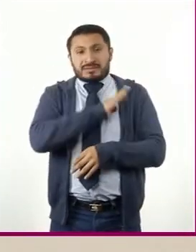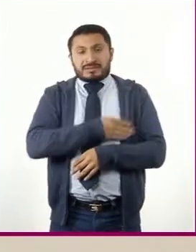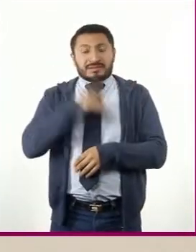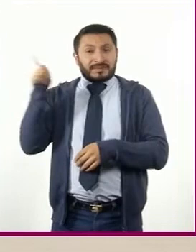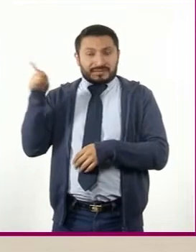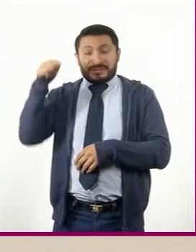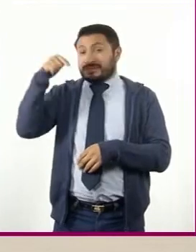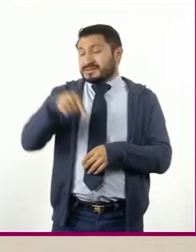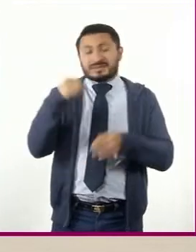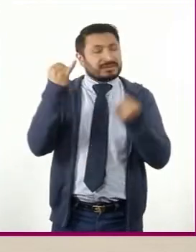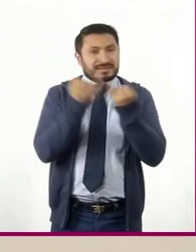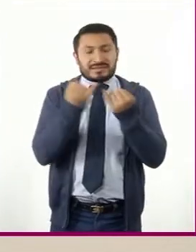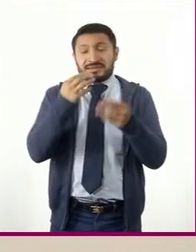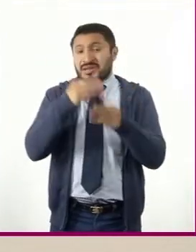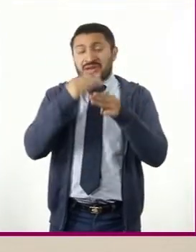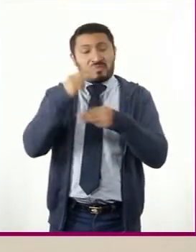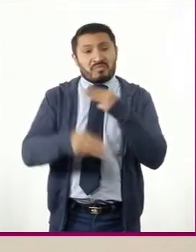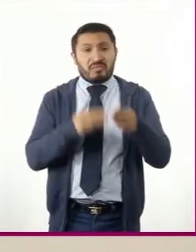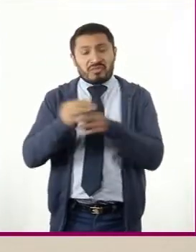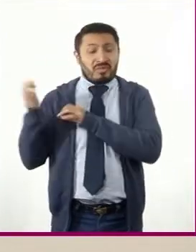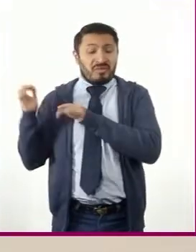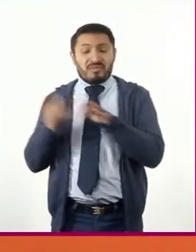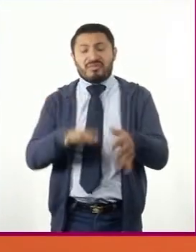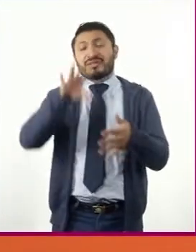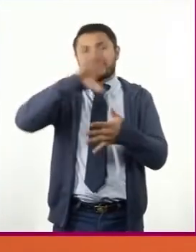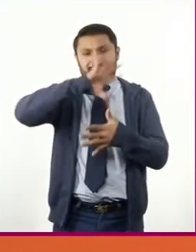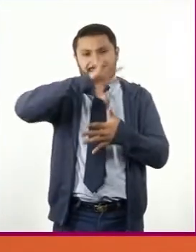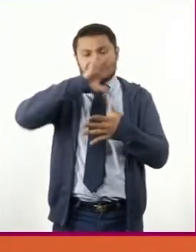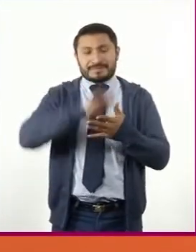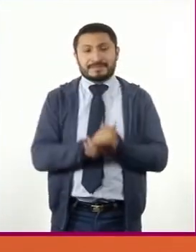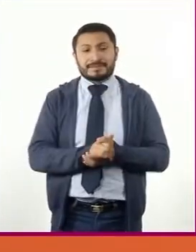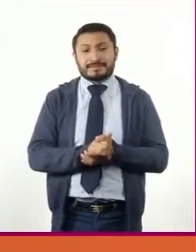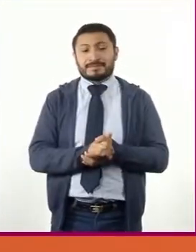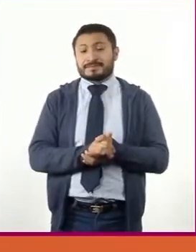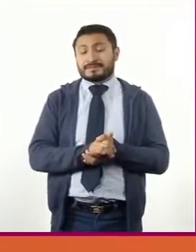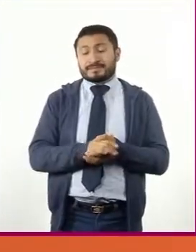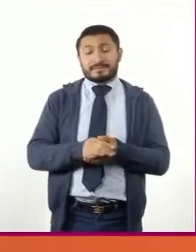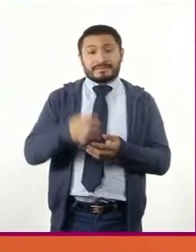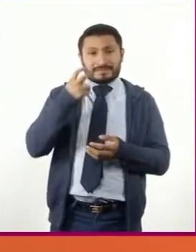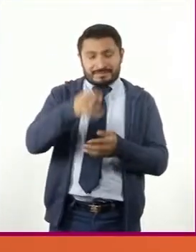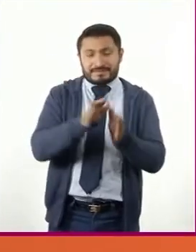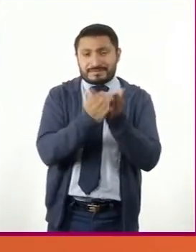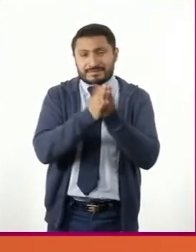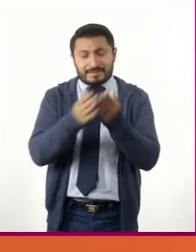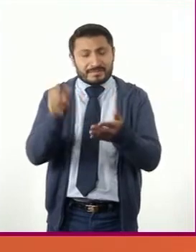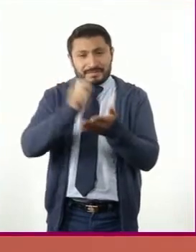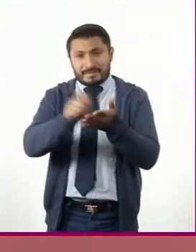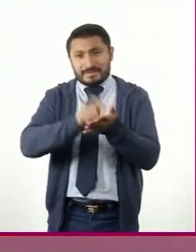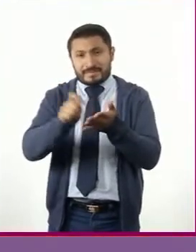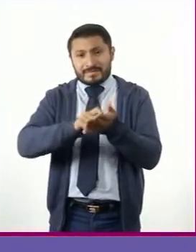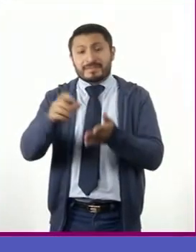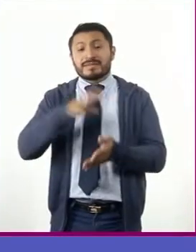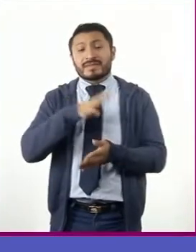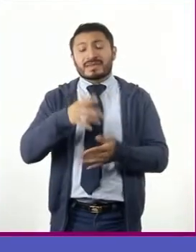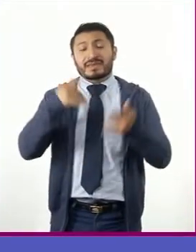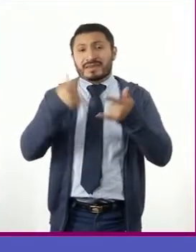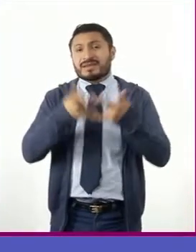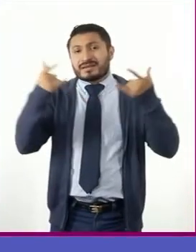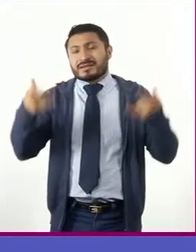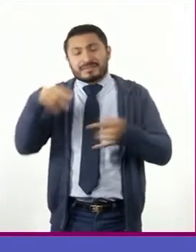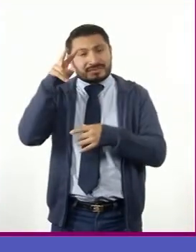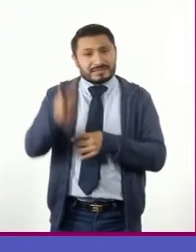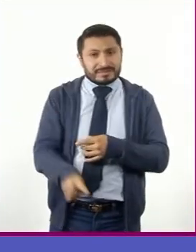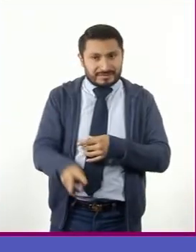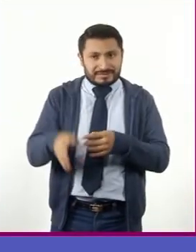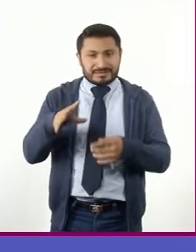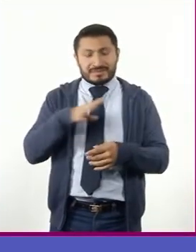buena parte del mundo, la conquista de América. Y dentro de las obras escritas está la historia verdadera